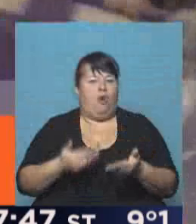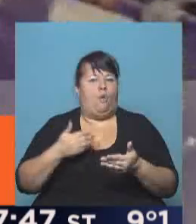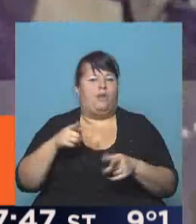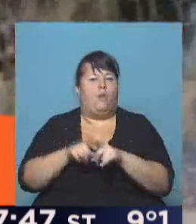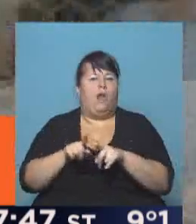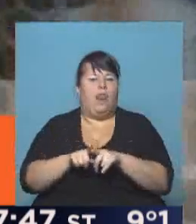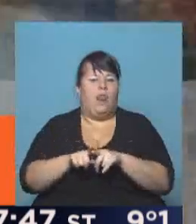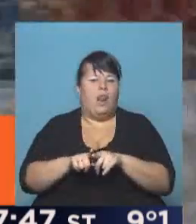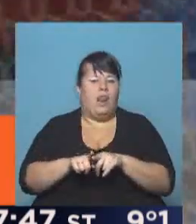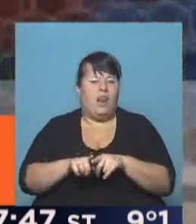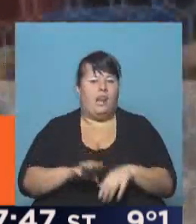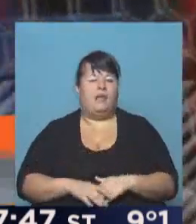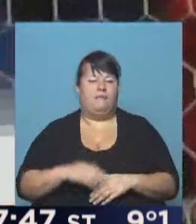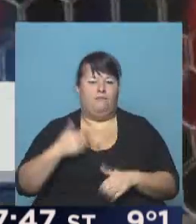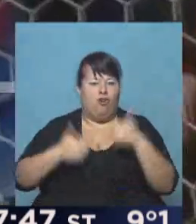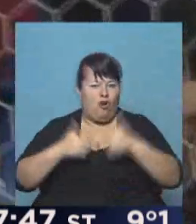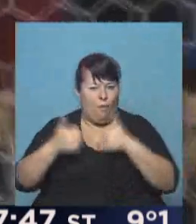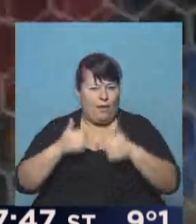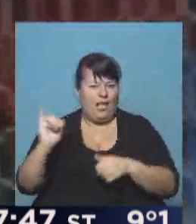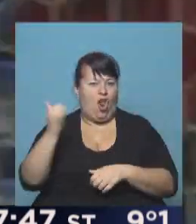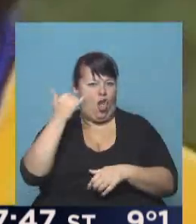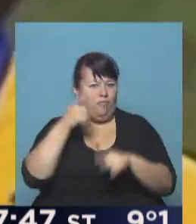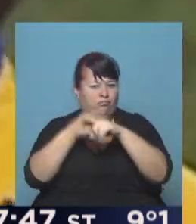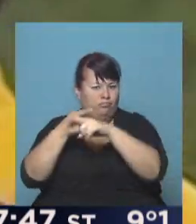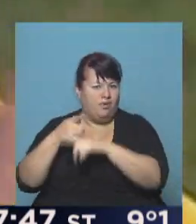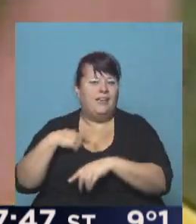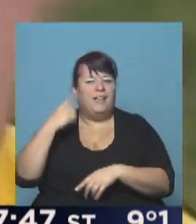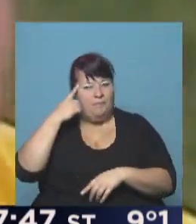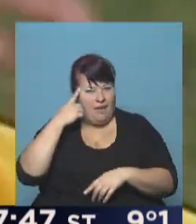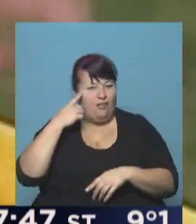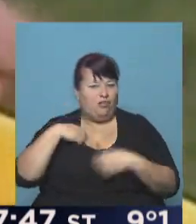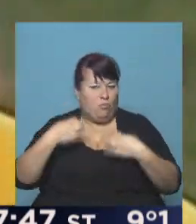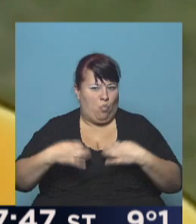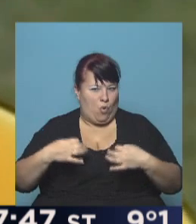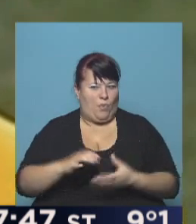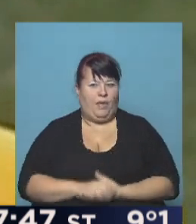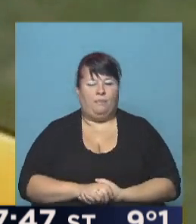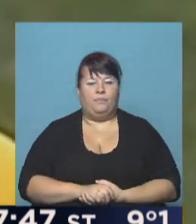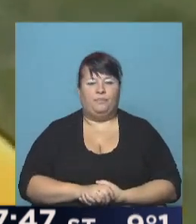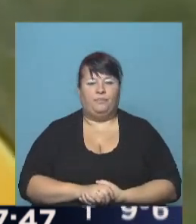de poder competir con los mejores y bueno, creo que lo hemos hecho muy bien, ¿no?